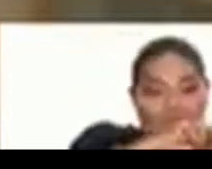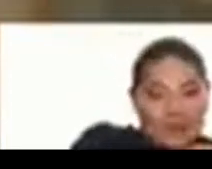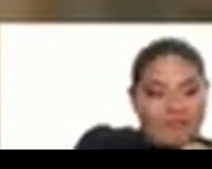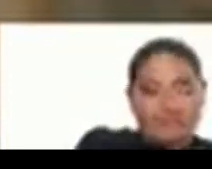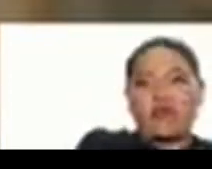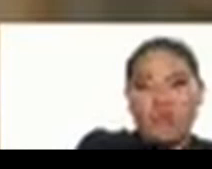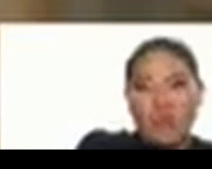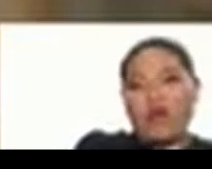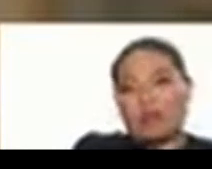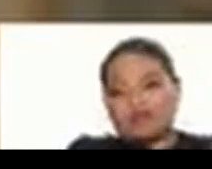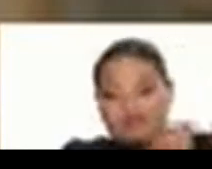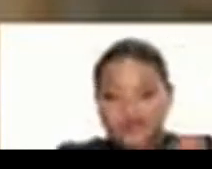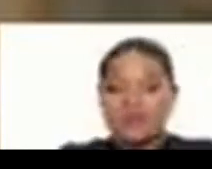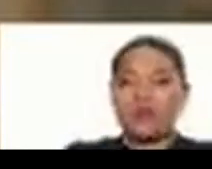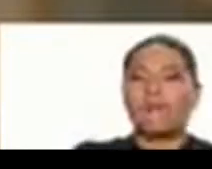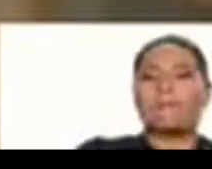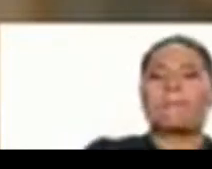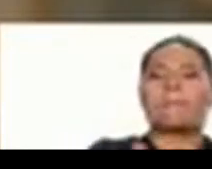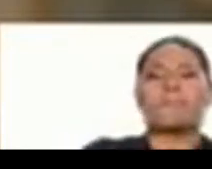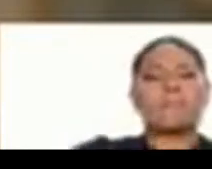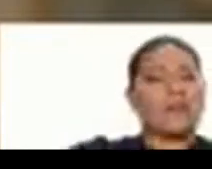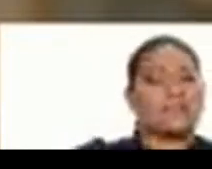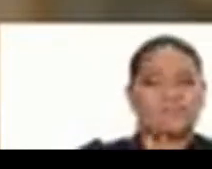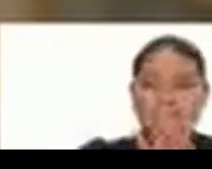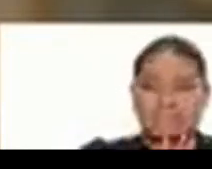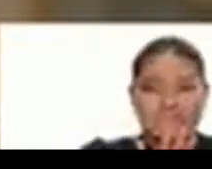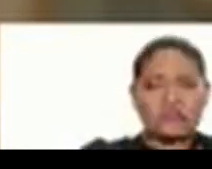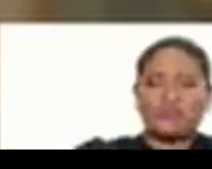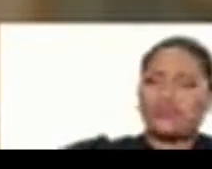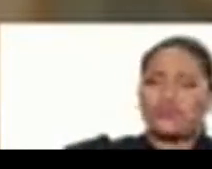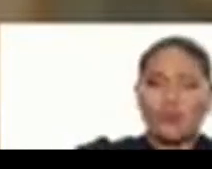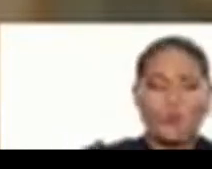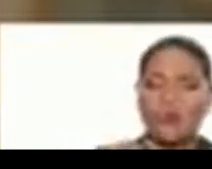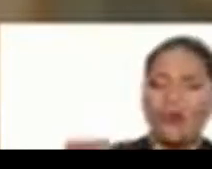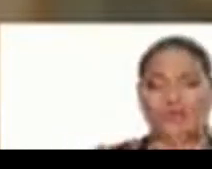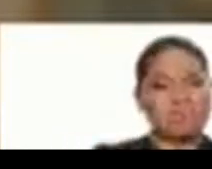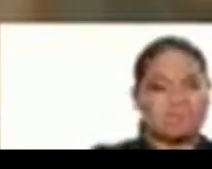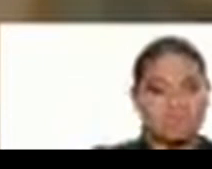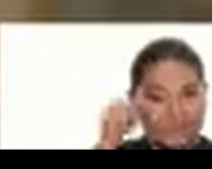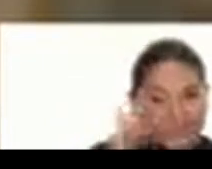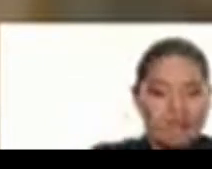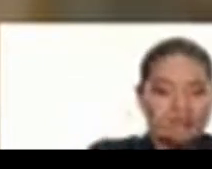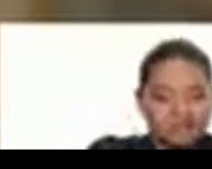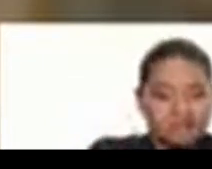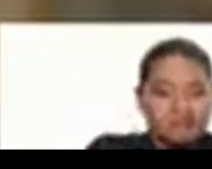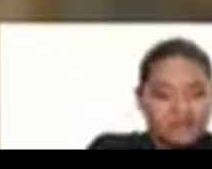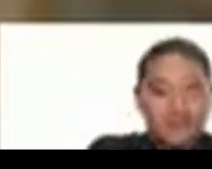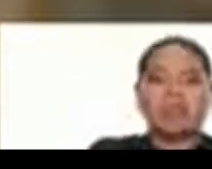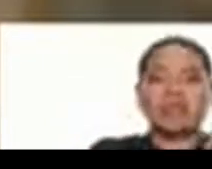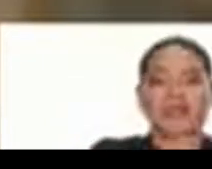Ecuador nos ha permitido superar desafíos y construir puentes de entendimiento